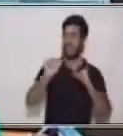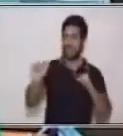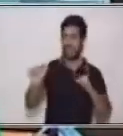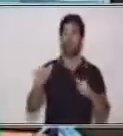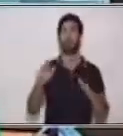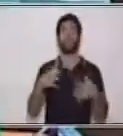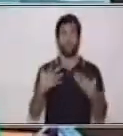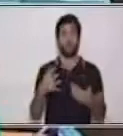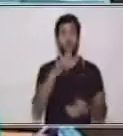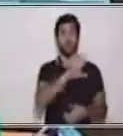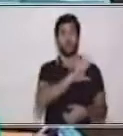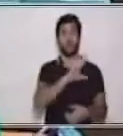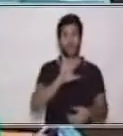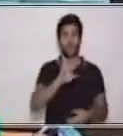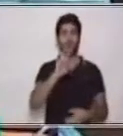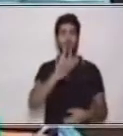Son